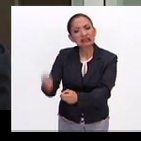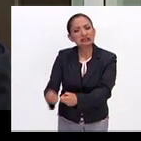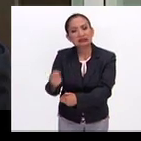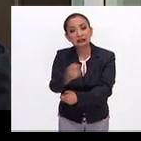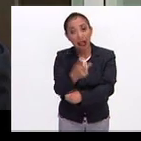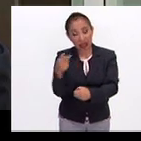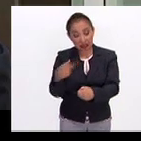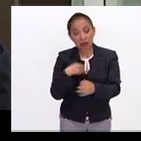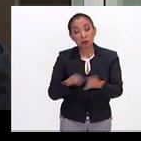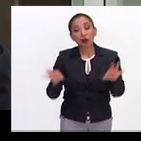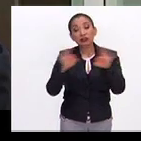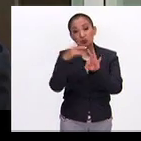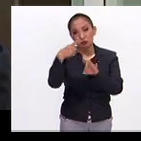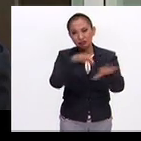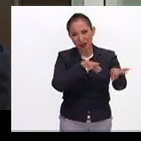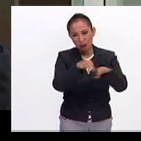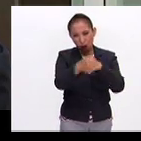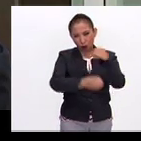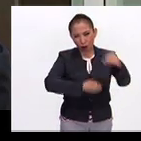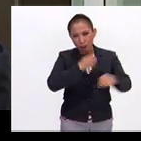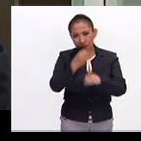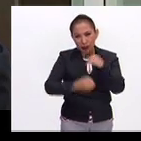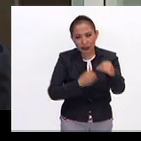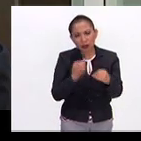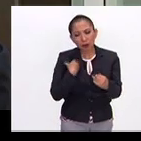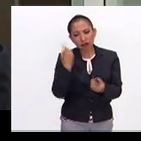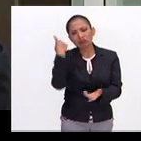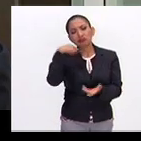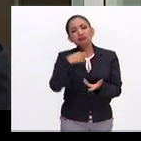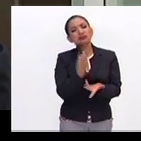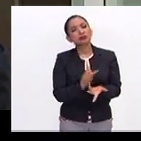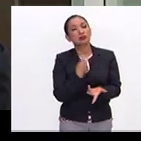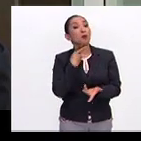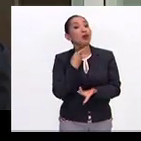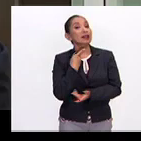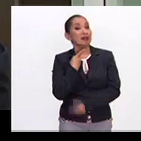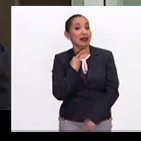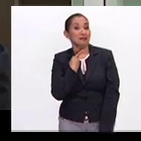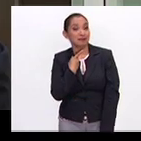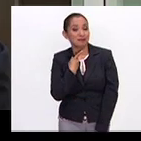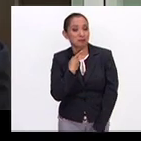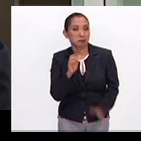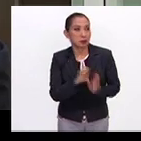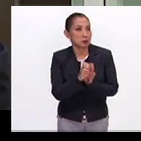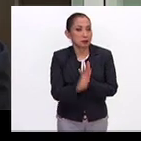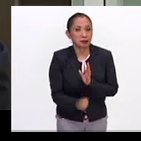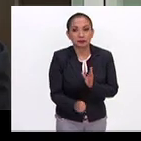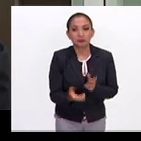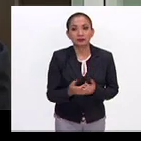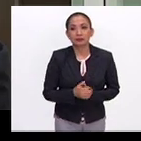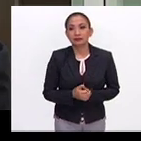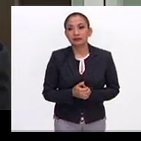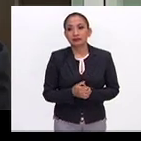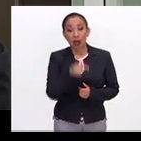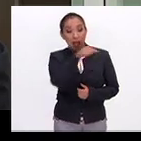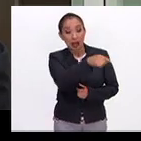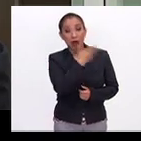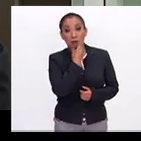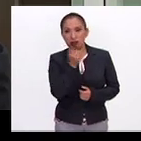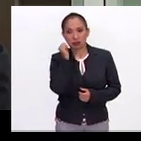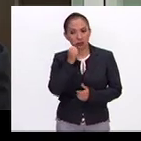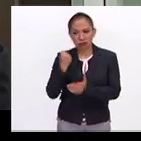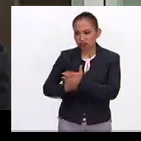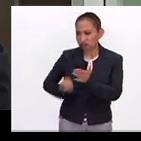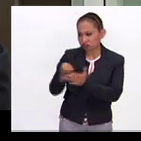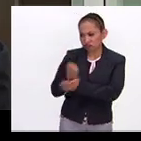hecho una parte importante de su trabajo en relación a hacer preguntas políticas, como un activista que en cierta